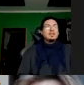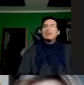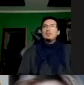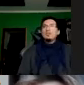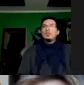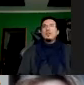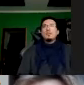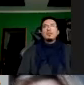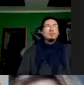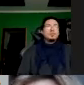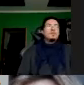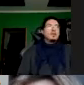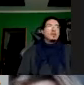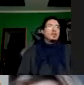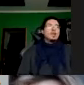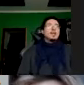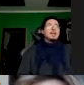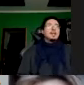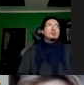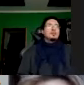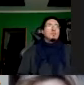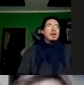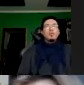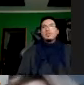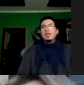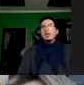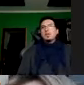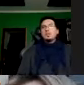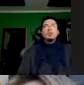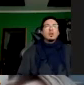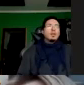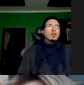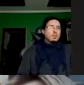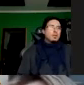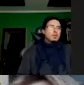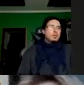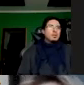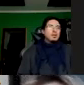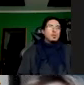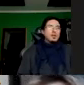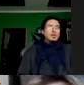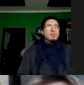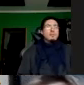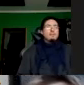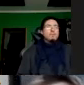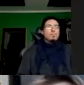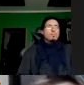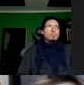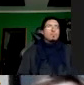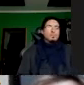Ahora sí, estoy seguro que van a poder responder bien. ¿Qué es un plano de elevación, chiquillos? Recuerden bien.